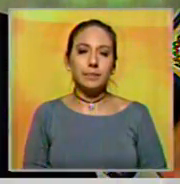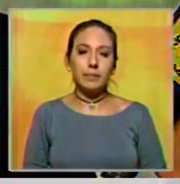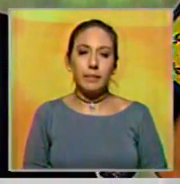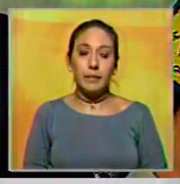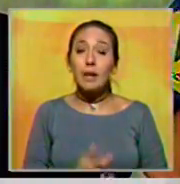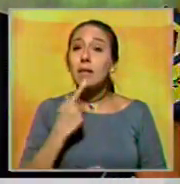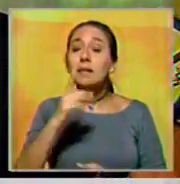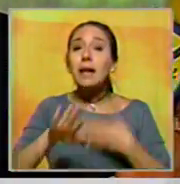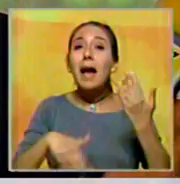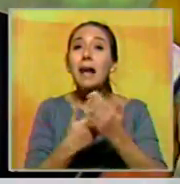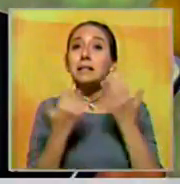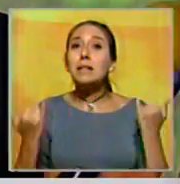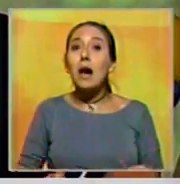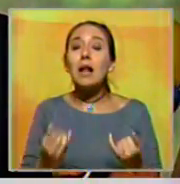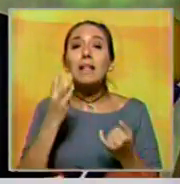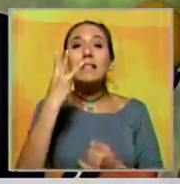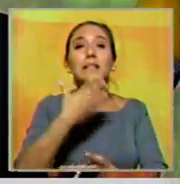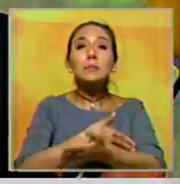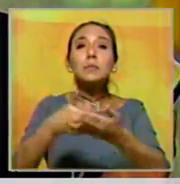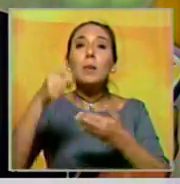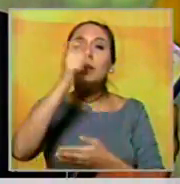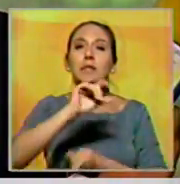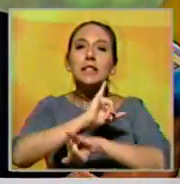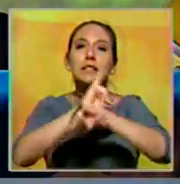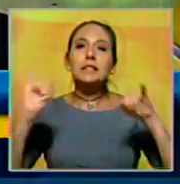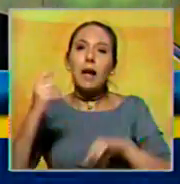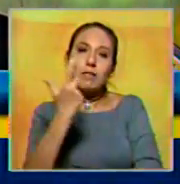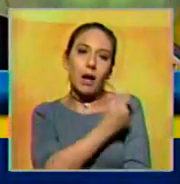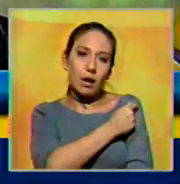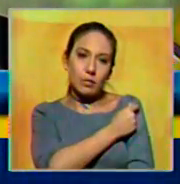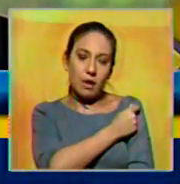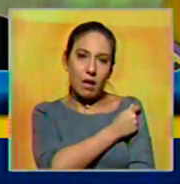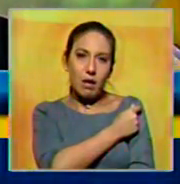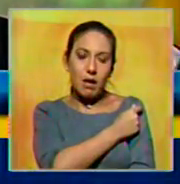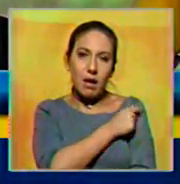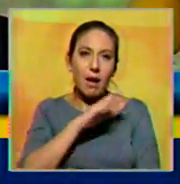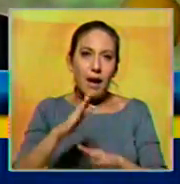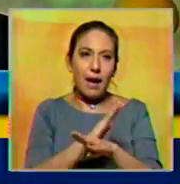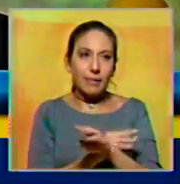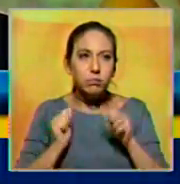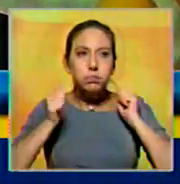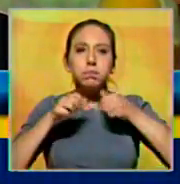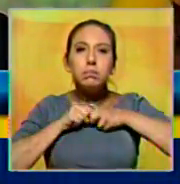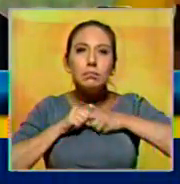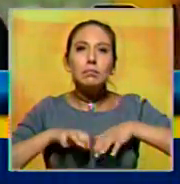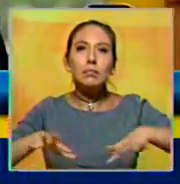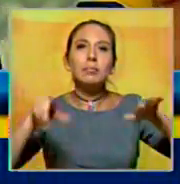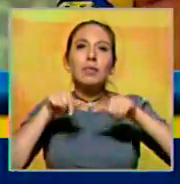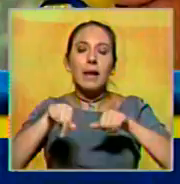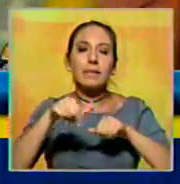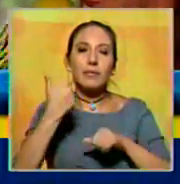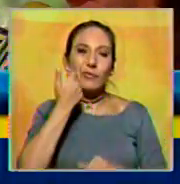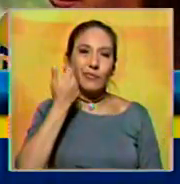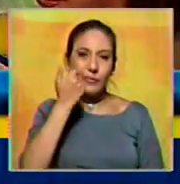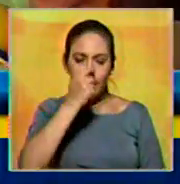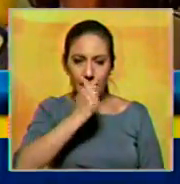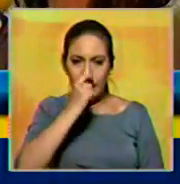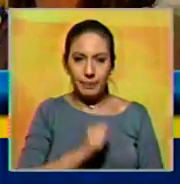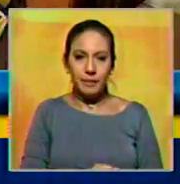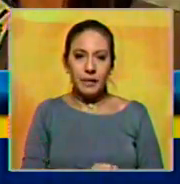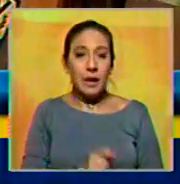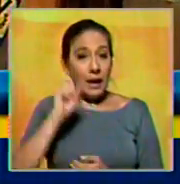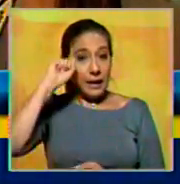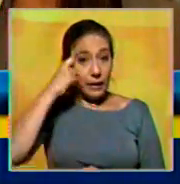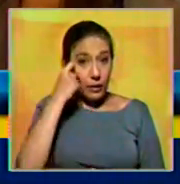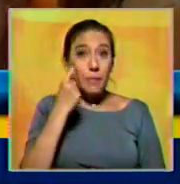habían vacunado 3 millones de personas antes que se despertara este brote de influencia H1N1 en el país.